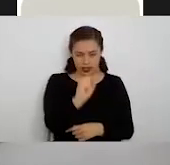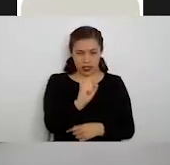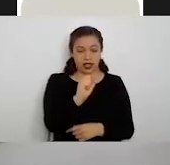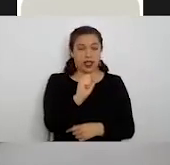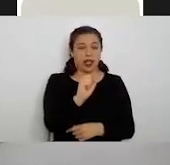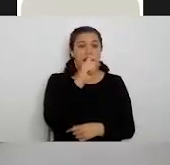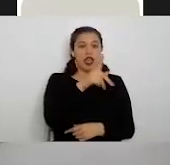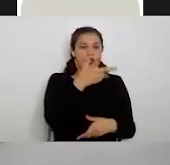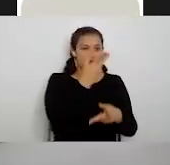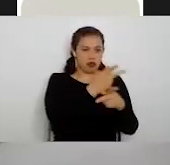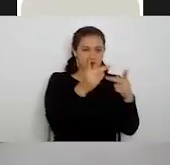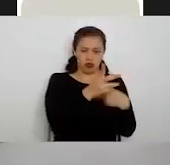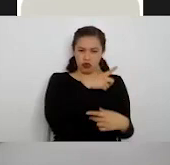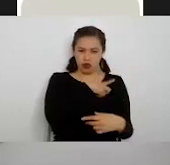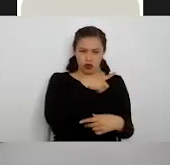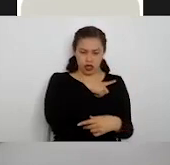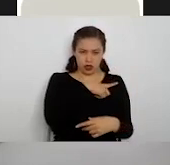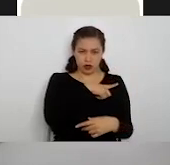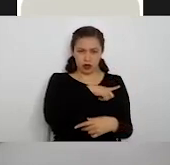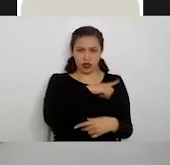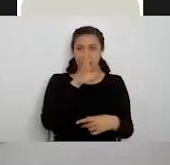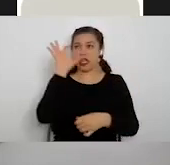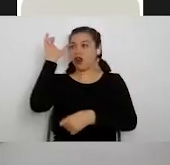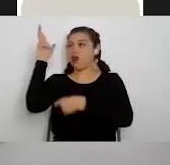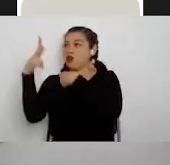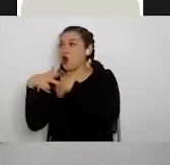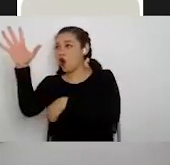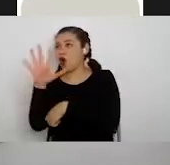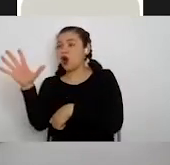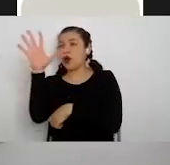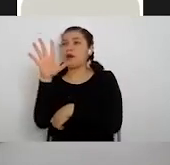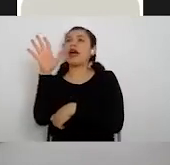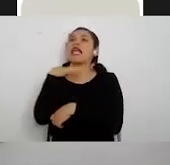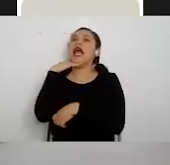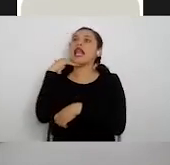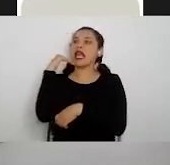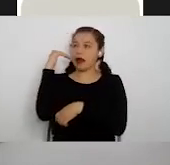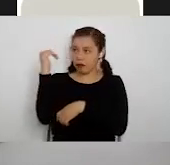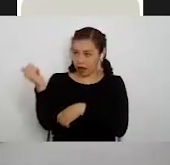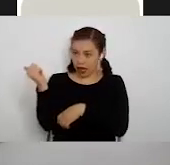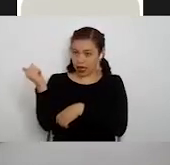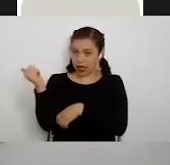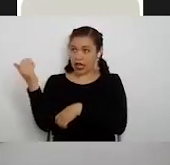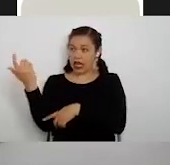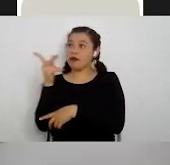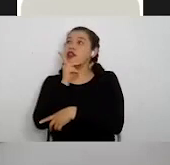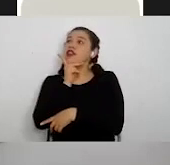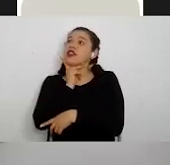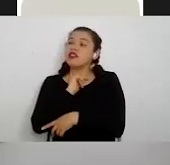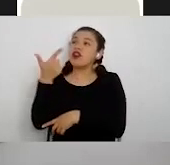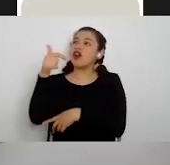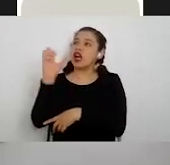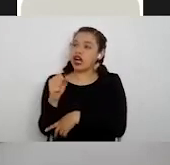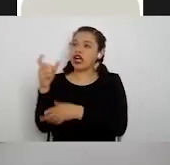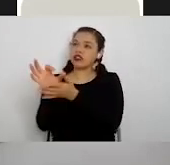menos vulnerable de lo que es Europa y particularmente Alemania, que dependen del petróleo, del gas, de los